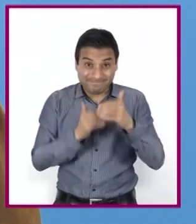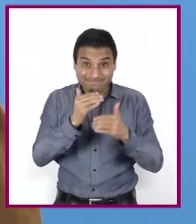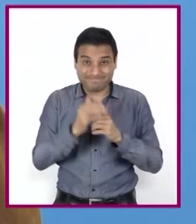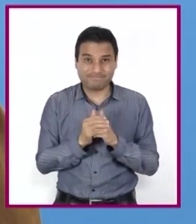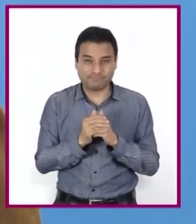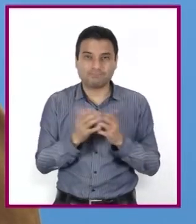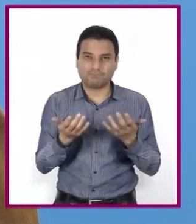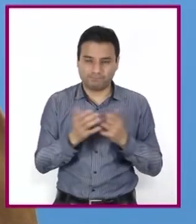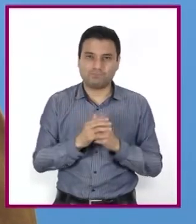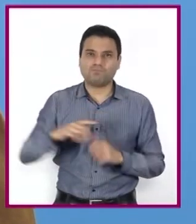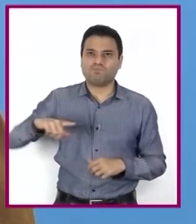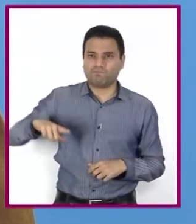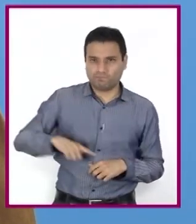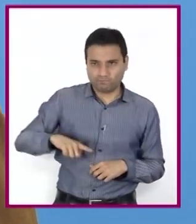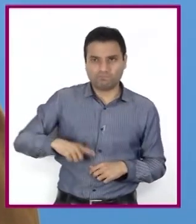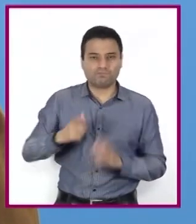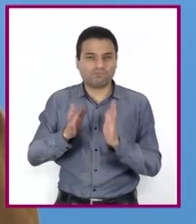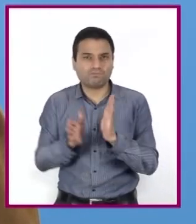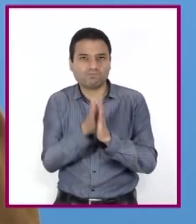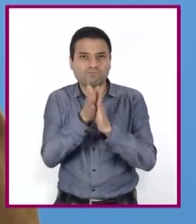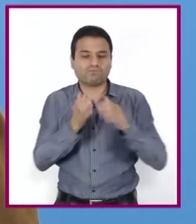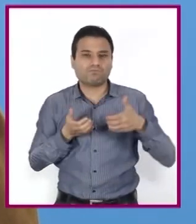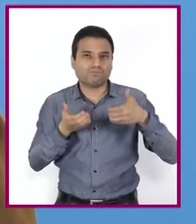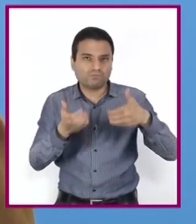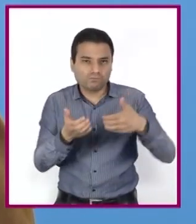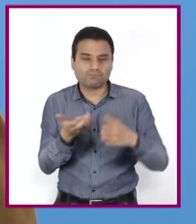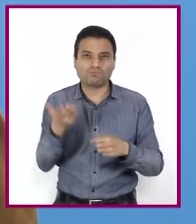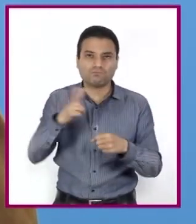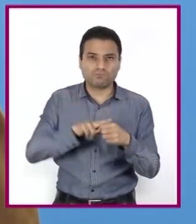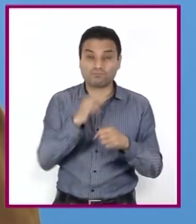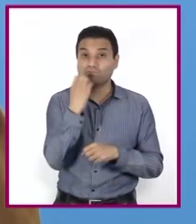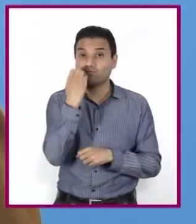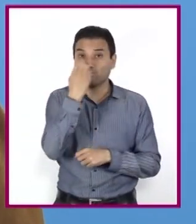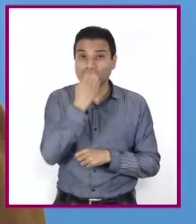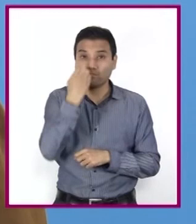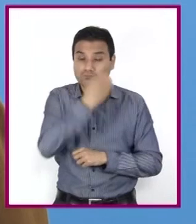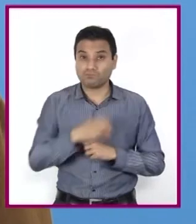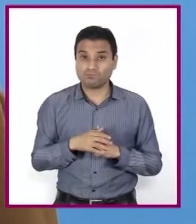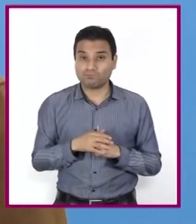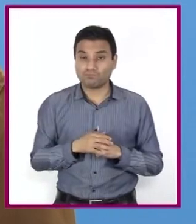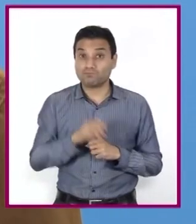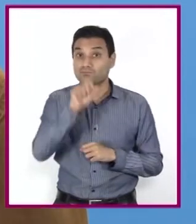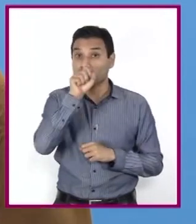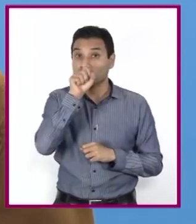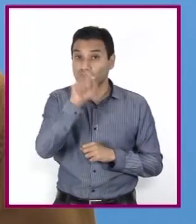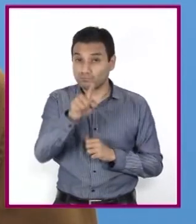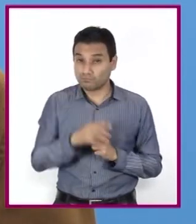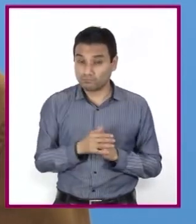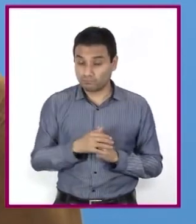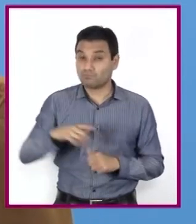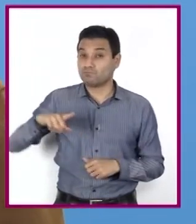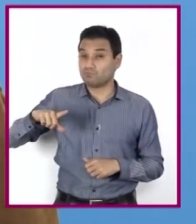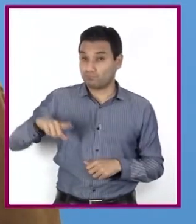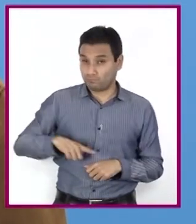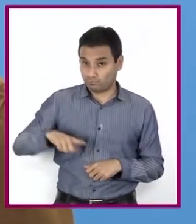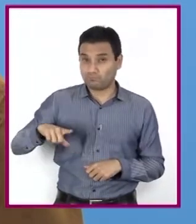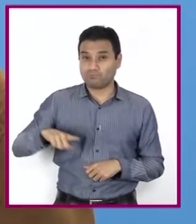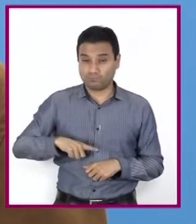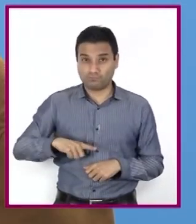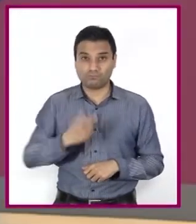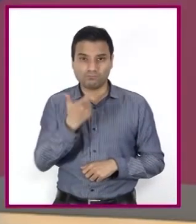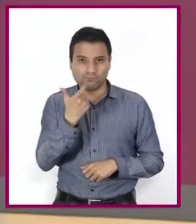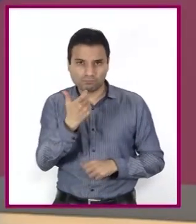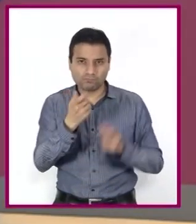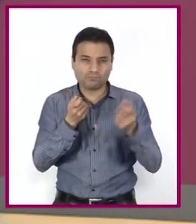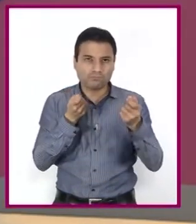público, como la construcción de carreteras, hospitales y escuelas, y de la intervención del Estado en la regulación de la